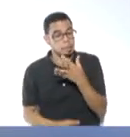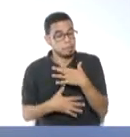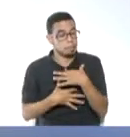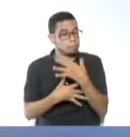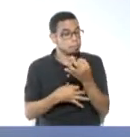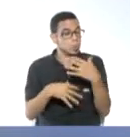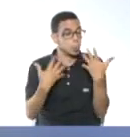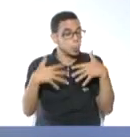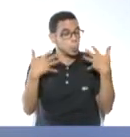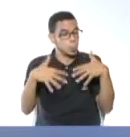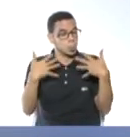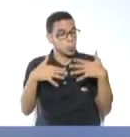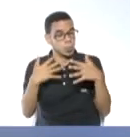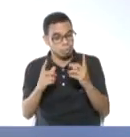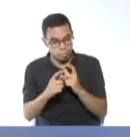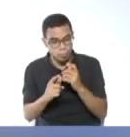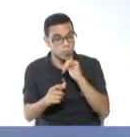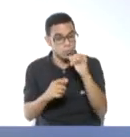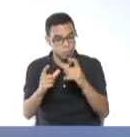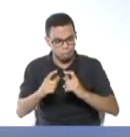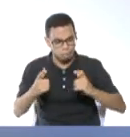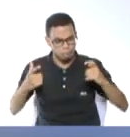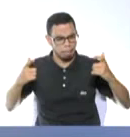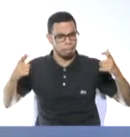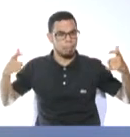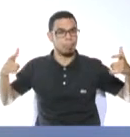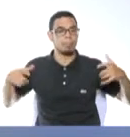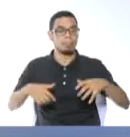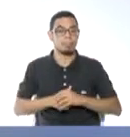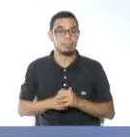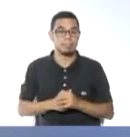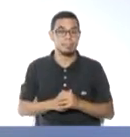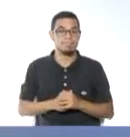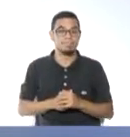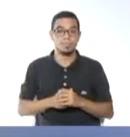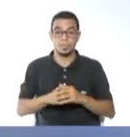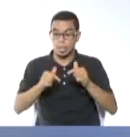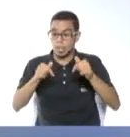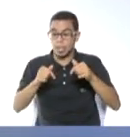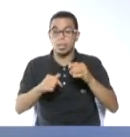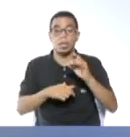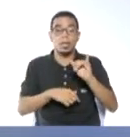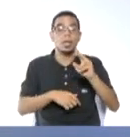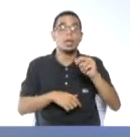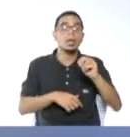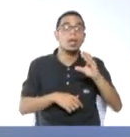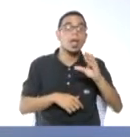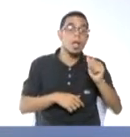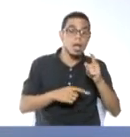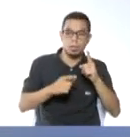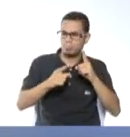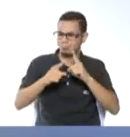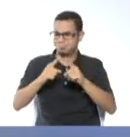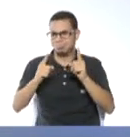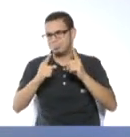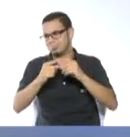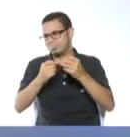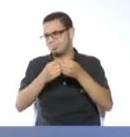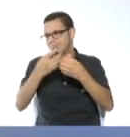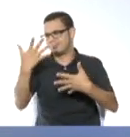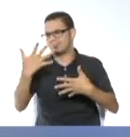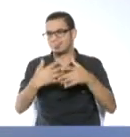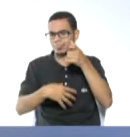¿verdad? Sí, es bastante amplia la información acerca de esto y todos los demás pueblos ancestrales y las culturas de